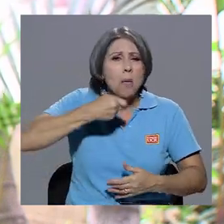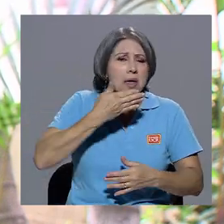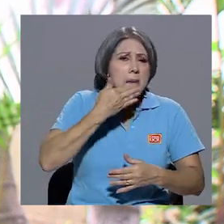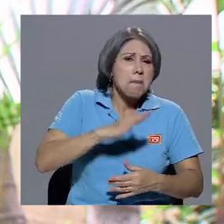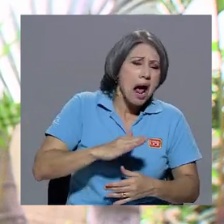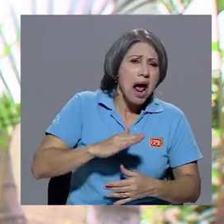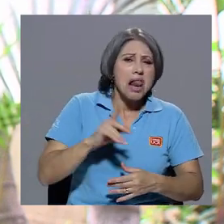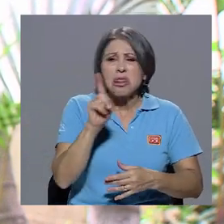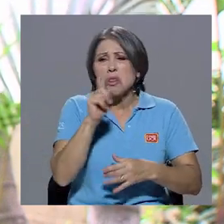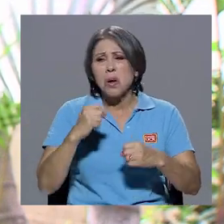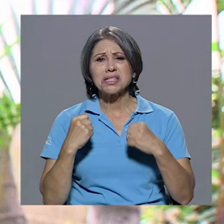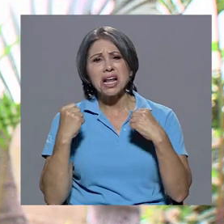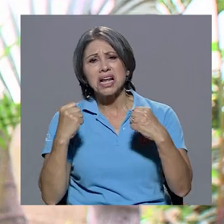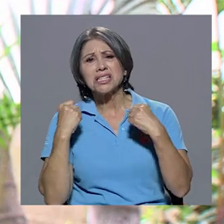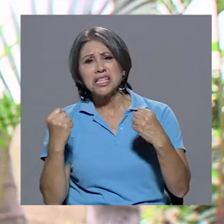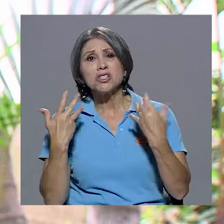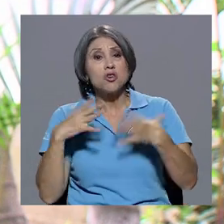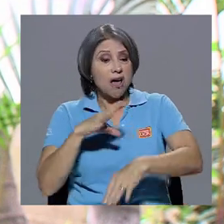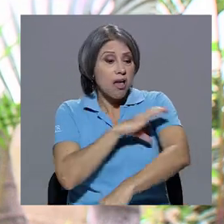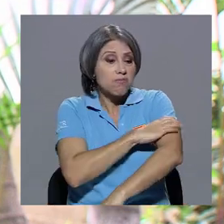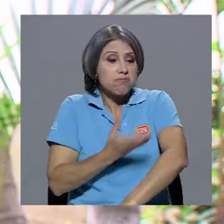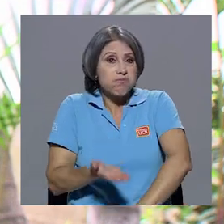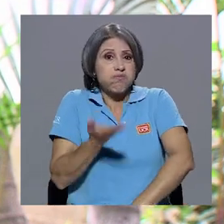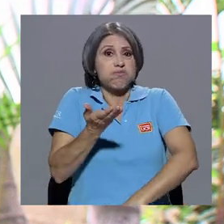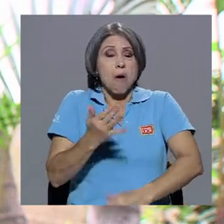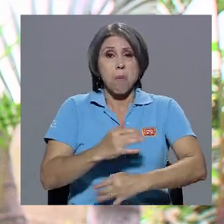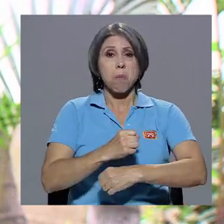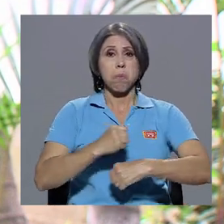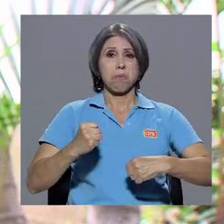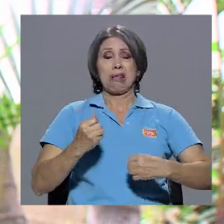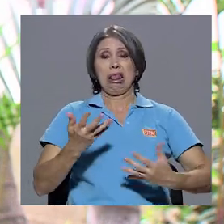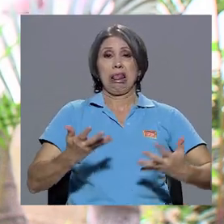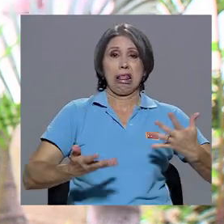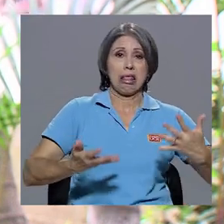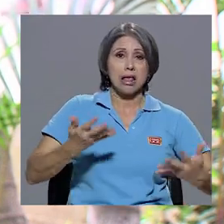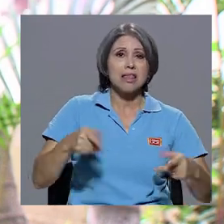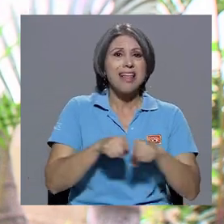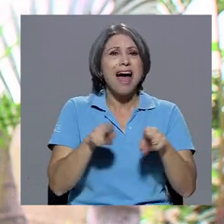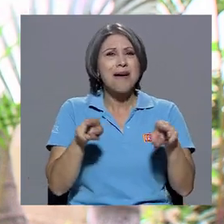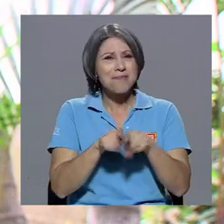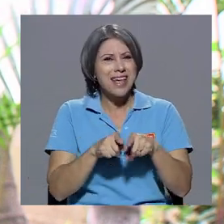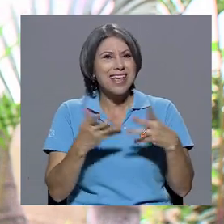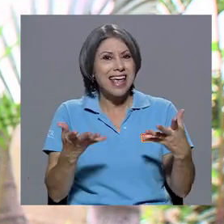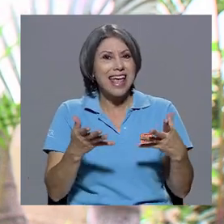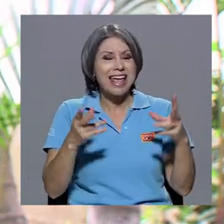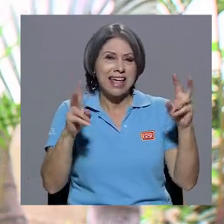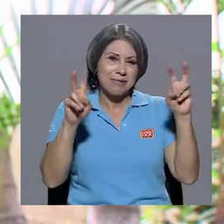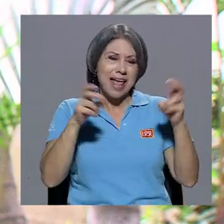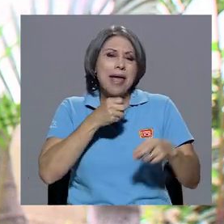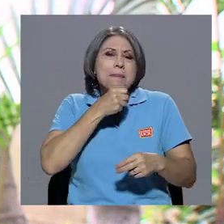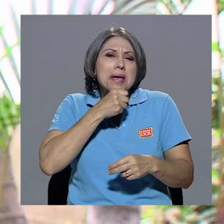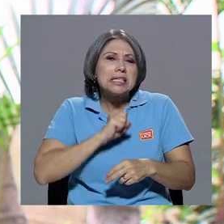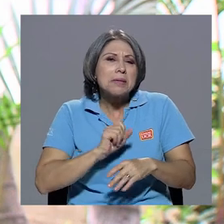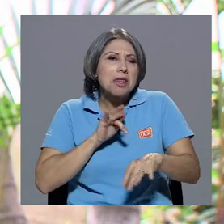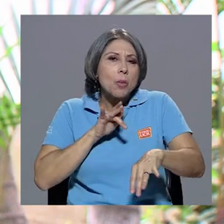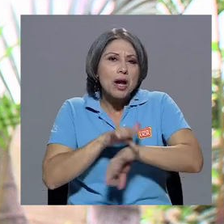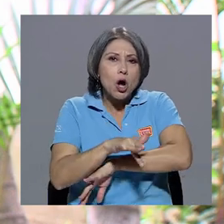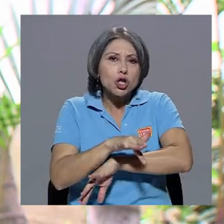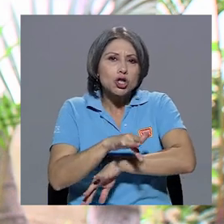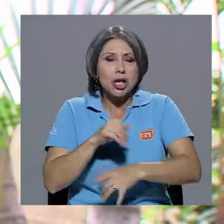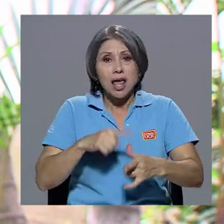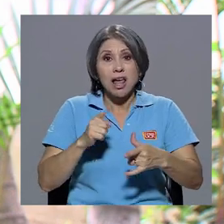tenía hipertensión, tenía sobrepeso y ya empezaba a mostrar varios desequilibrios y también un poco de lo que se conoce hoy como envejecimiento precoz,